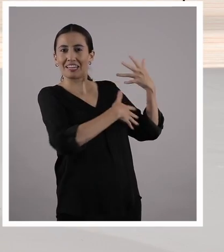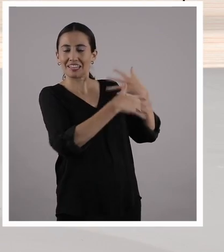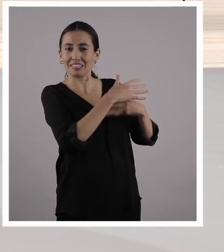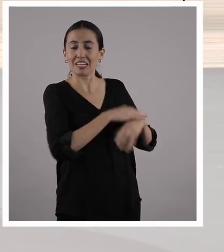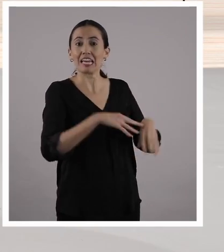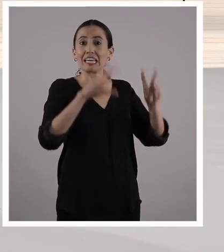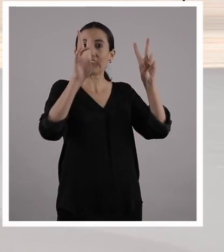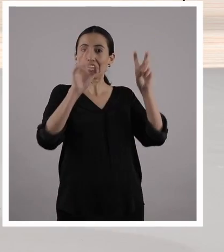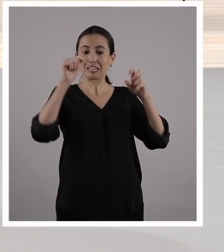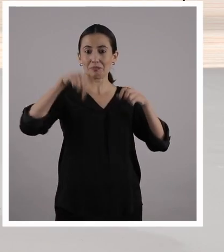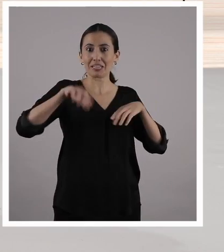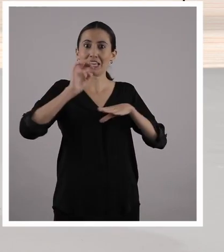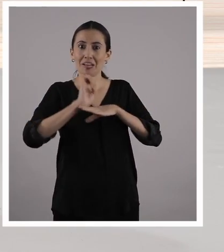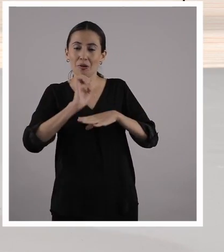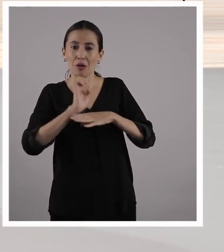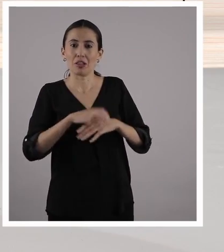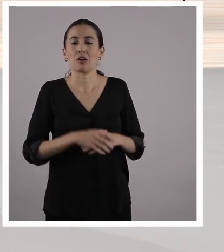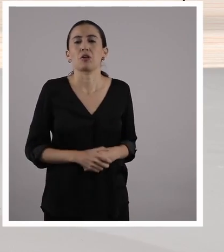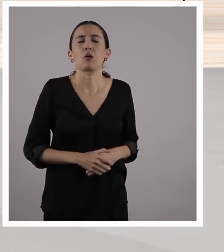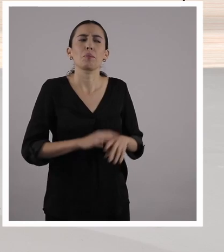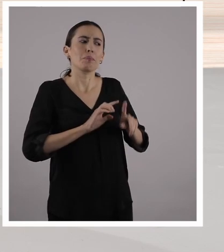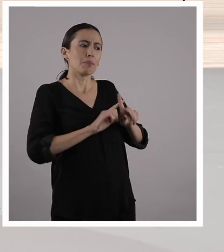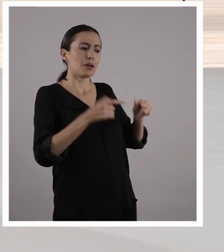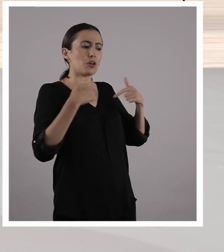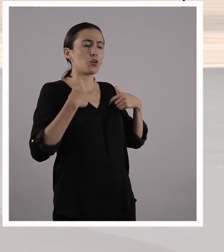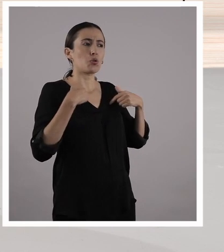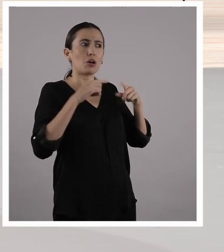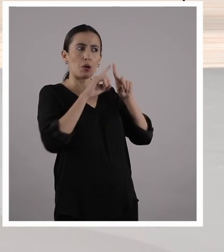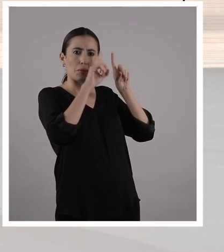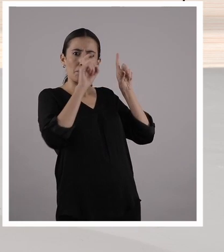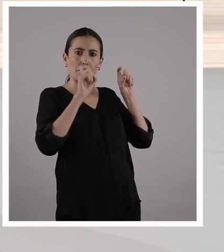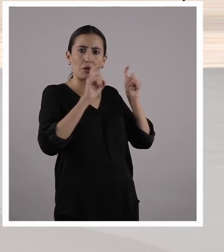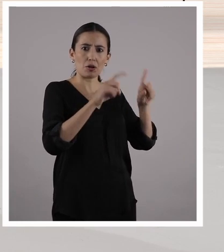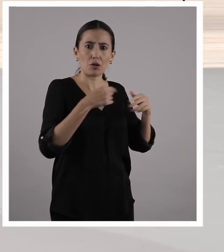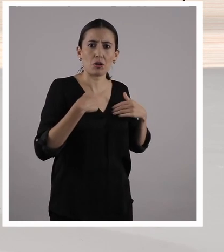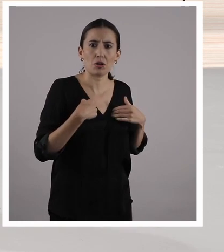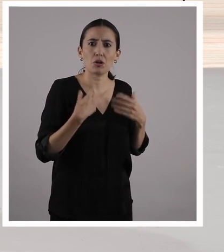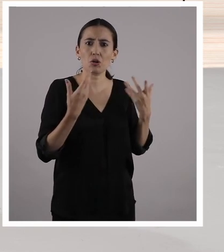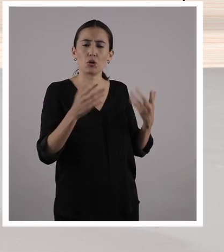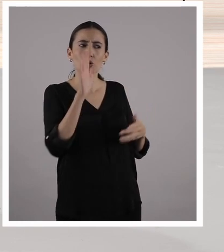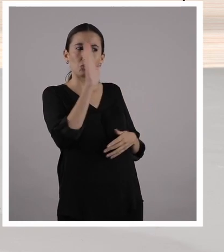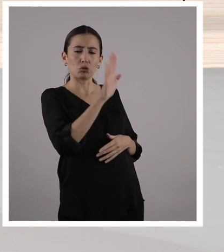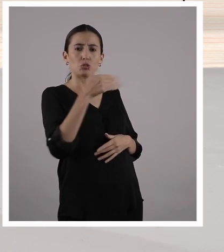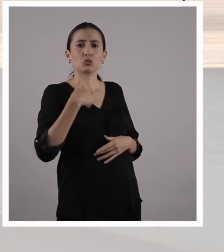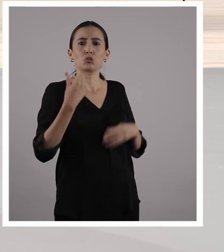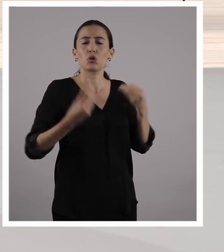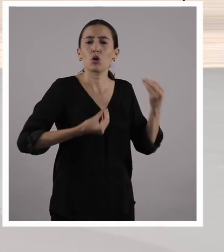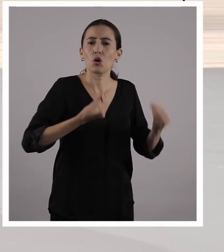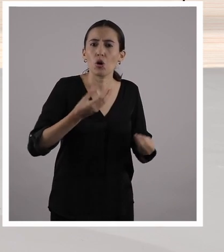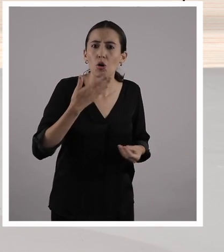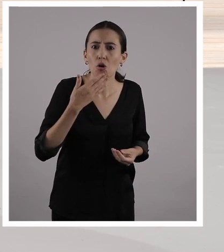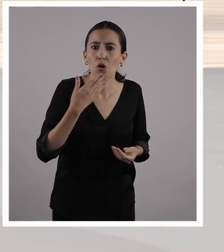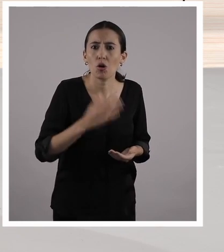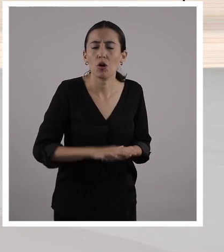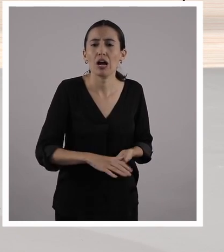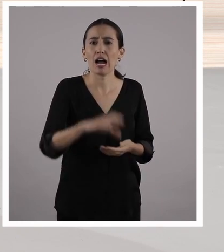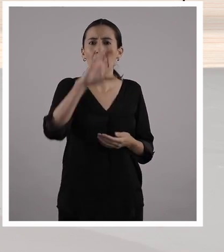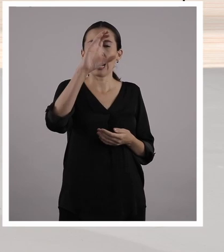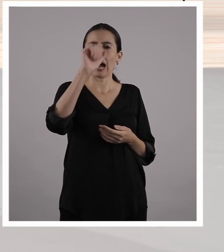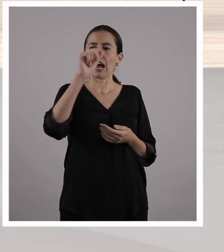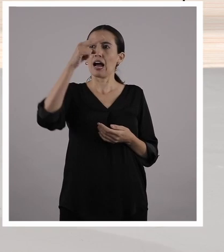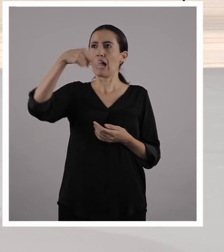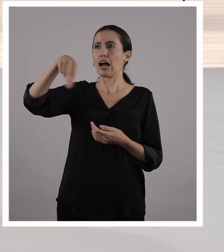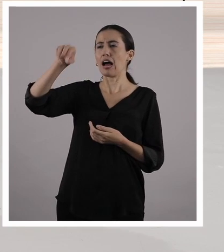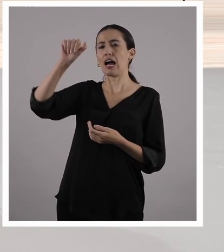leyendas, sobre todo las de aquí, las del Ecuador. Pero yo le tengo una pregunta, profe. ¿Usted sabe de dónde viene la palabra